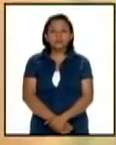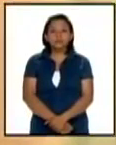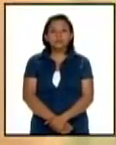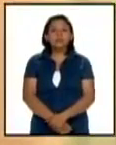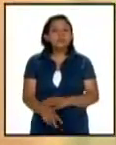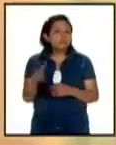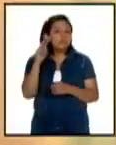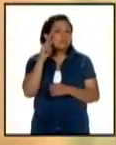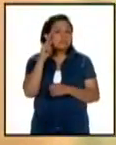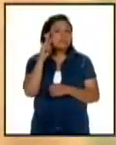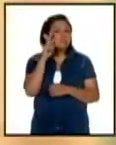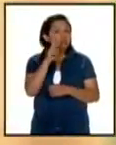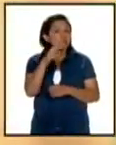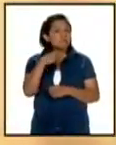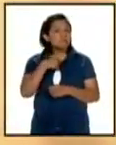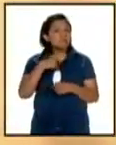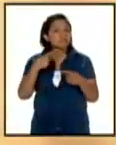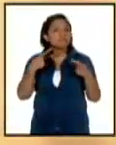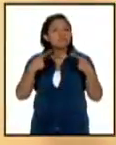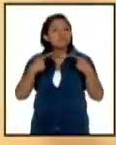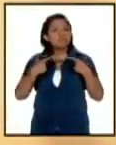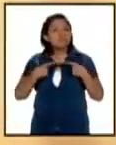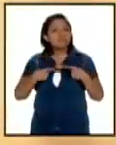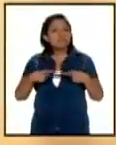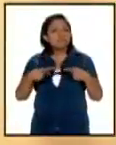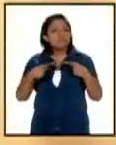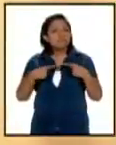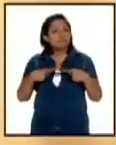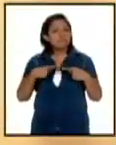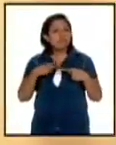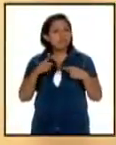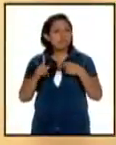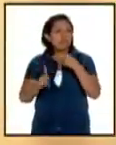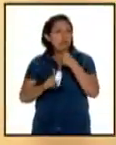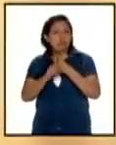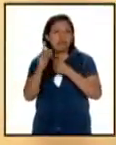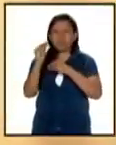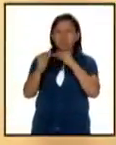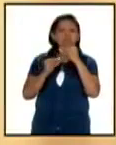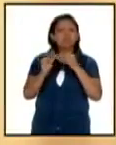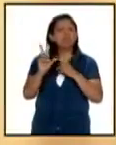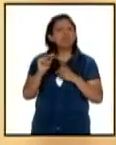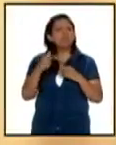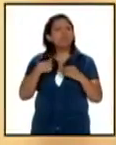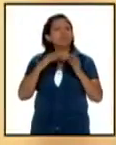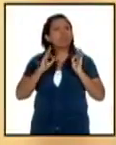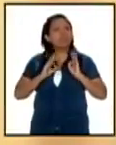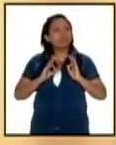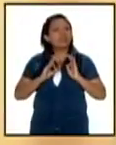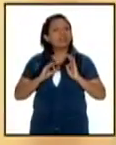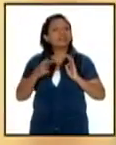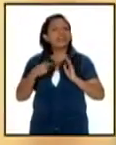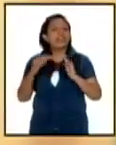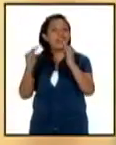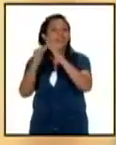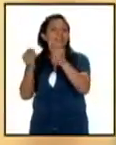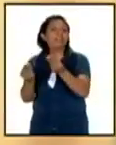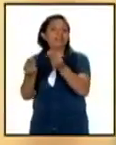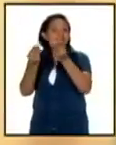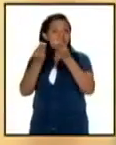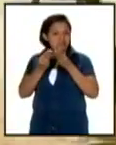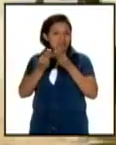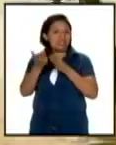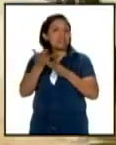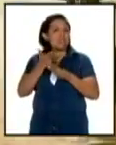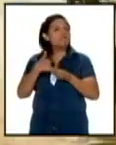Vieron que pues era una persona que pues no era conflictiva y me dieron la vivienda y me echaron la mano, me apoyaron.